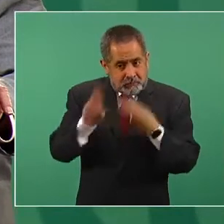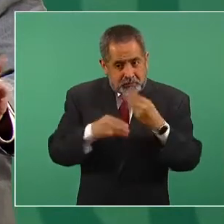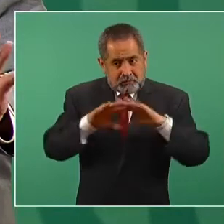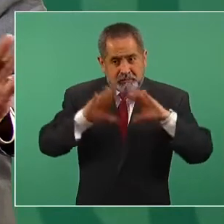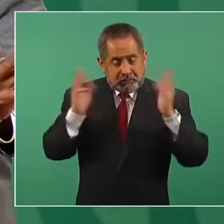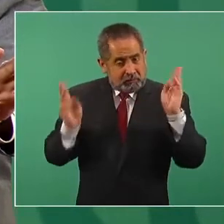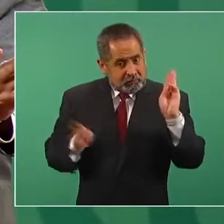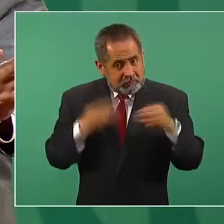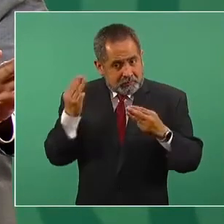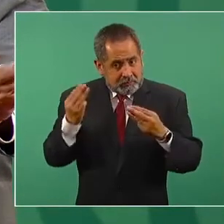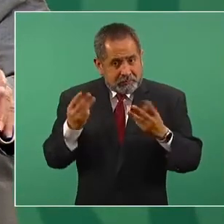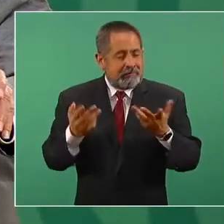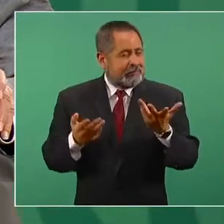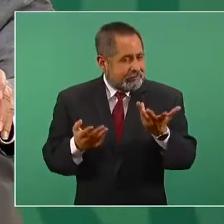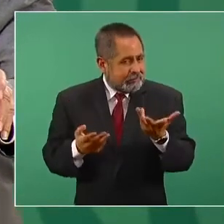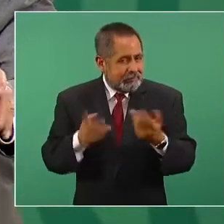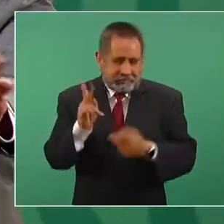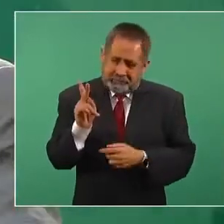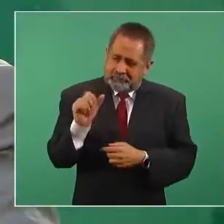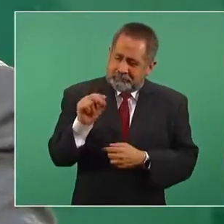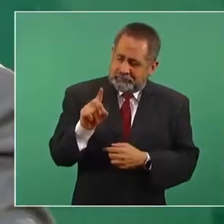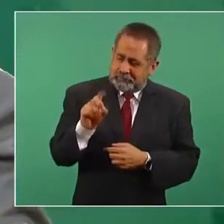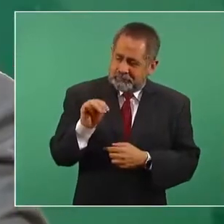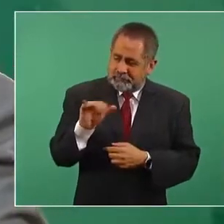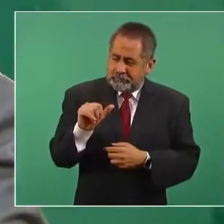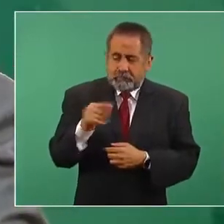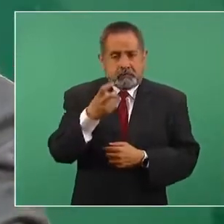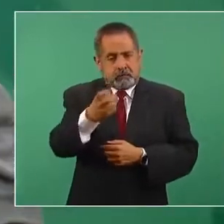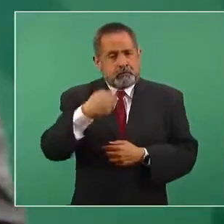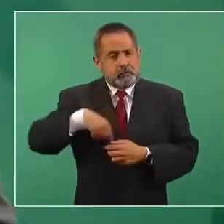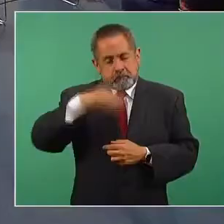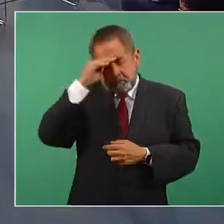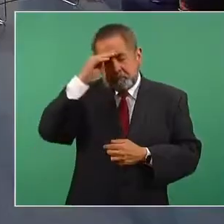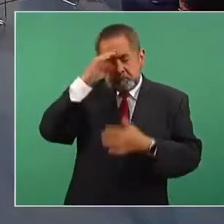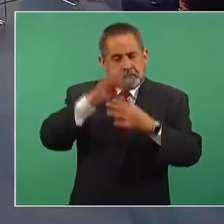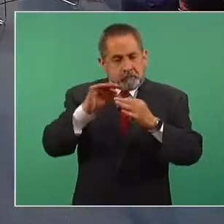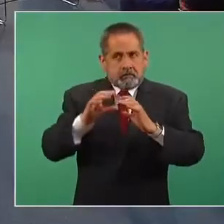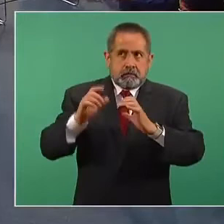Entonces, tenemos que estar pendientes.